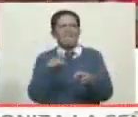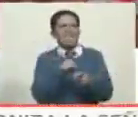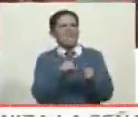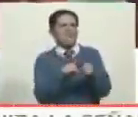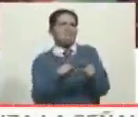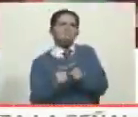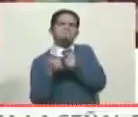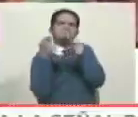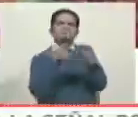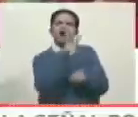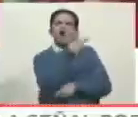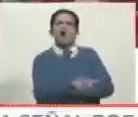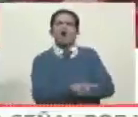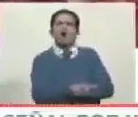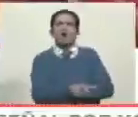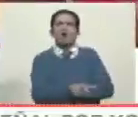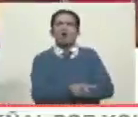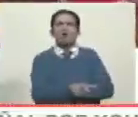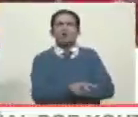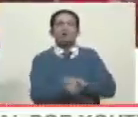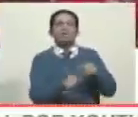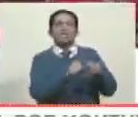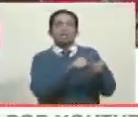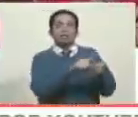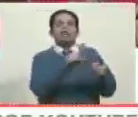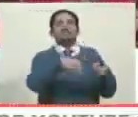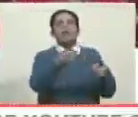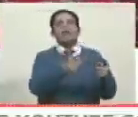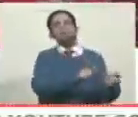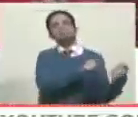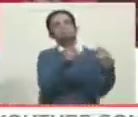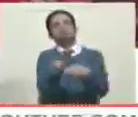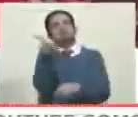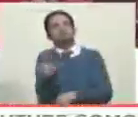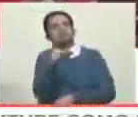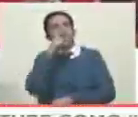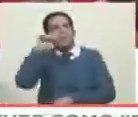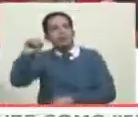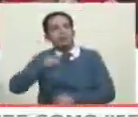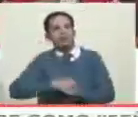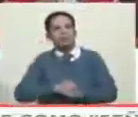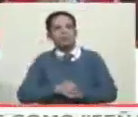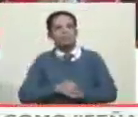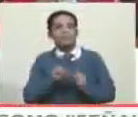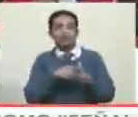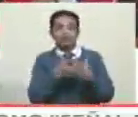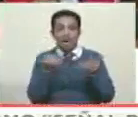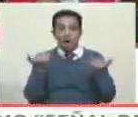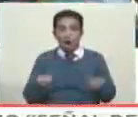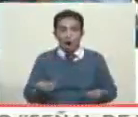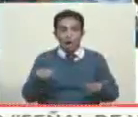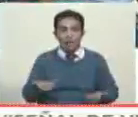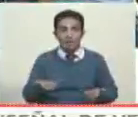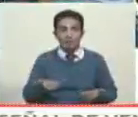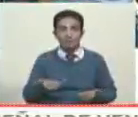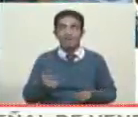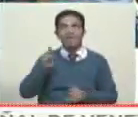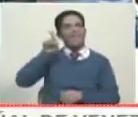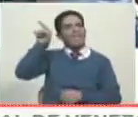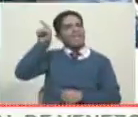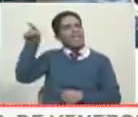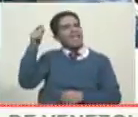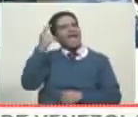con él y luego con el hermano nicolás maduro de manera que hoy cuando ellos nos amenazan